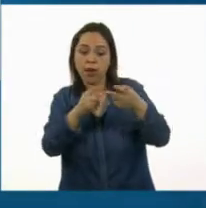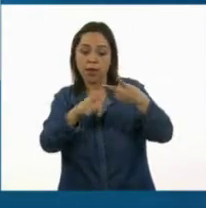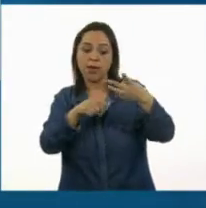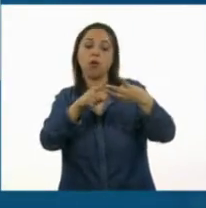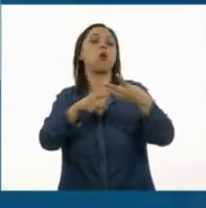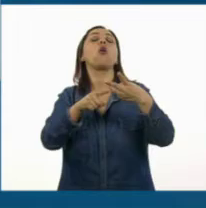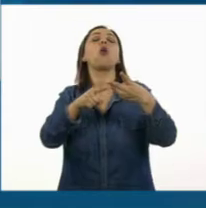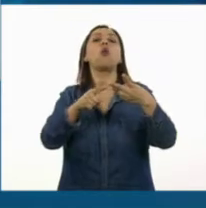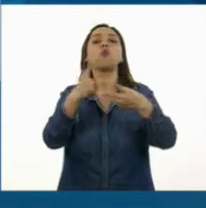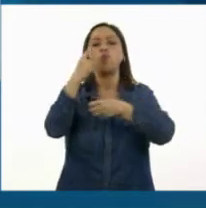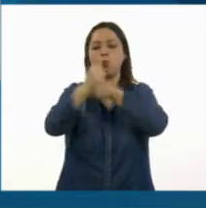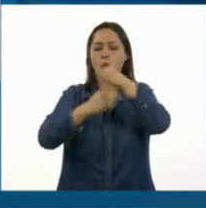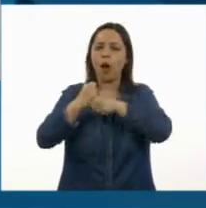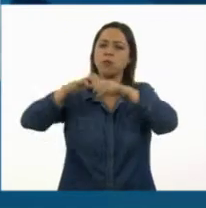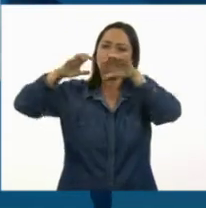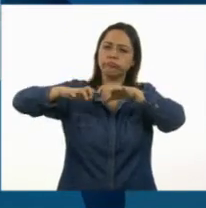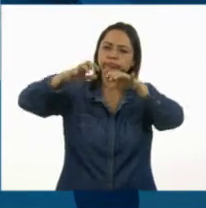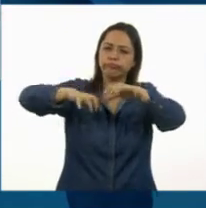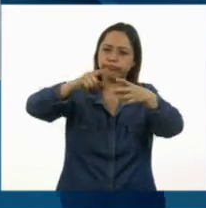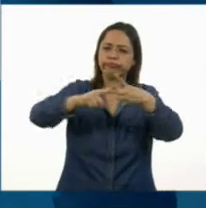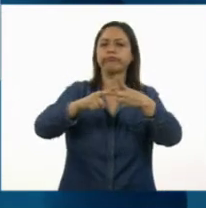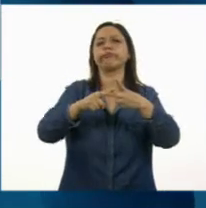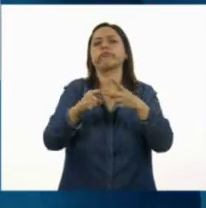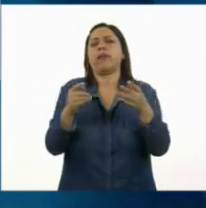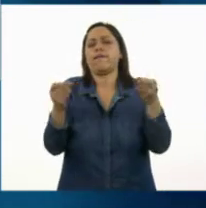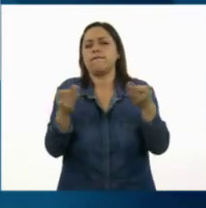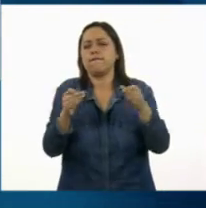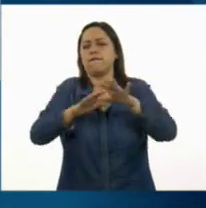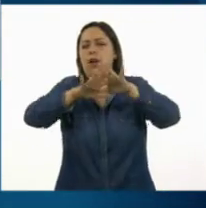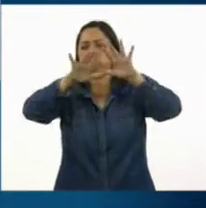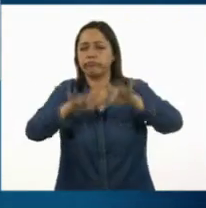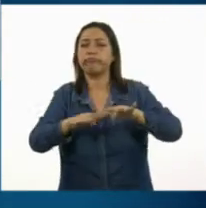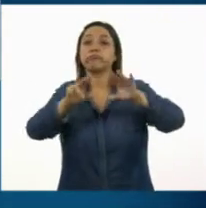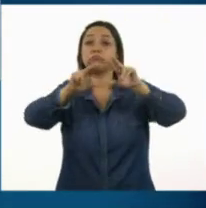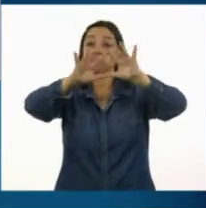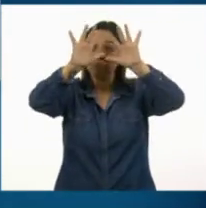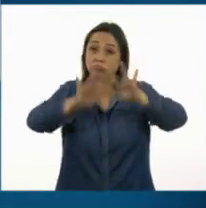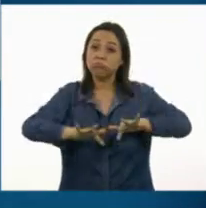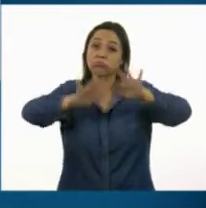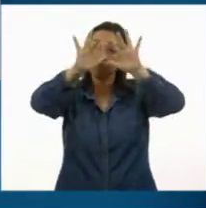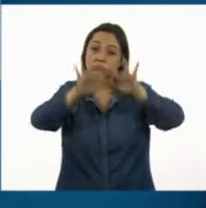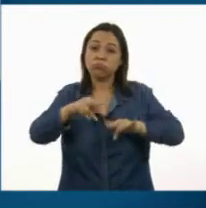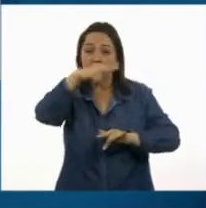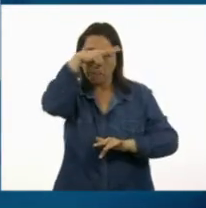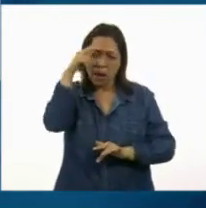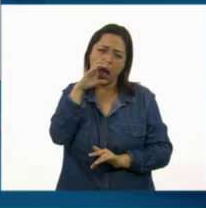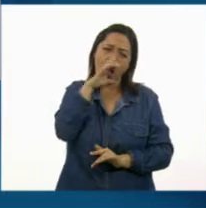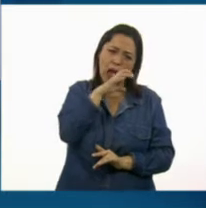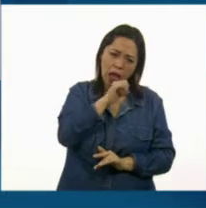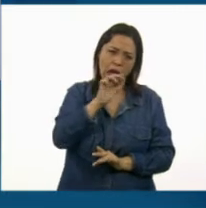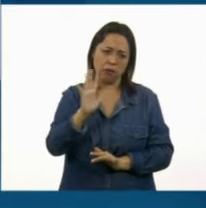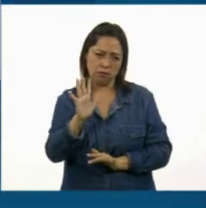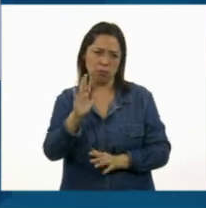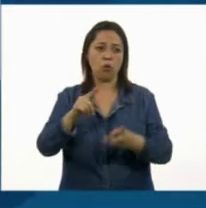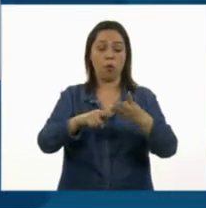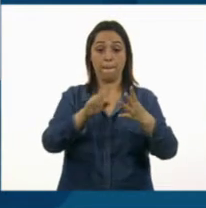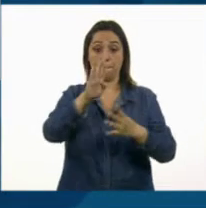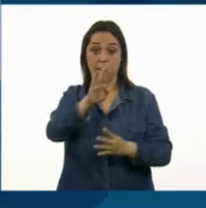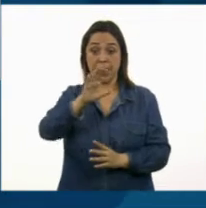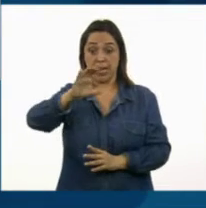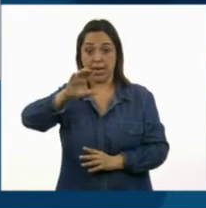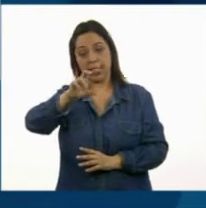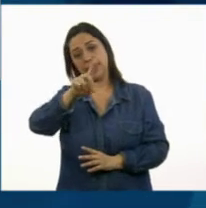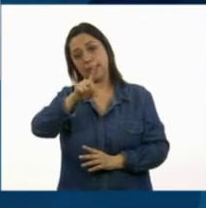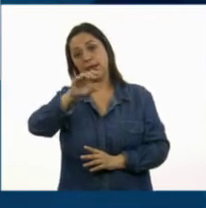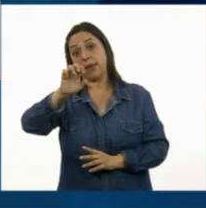lluvias todo el año. Inviernos muy fríos con nieve y veranos cálidos. Los climas secos, B, y polares,